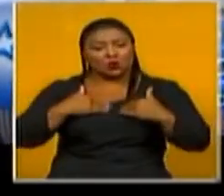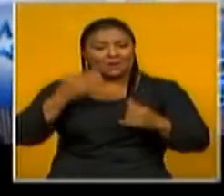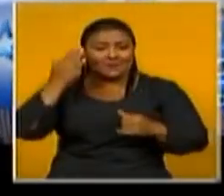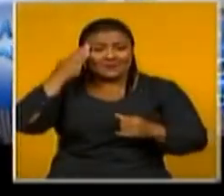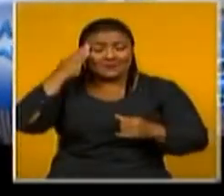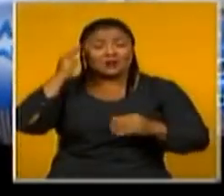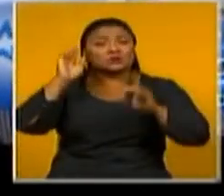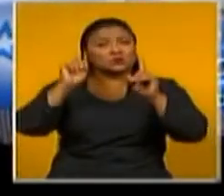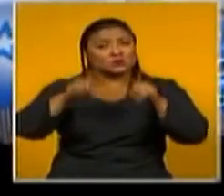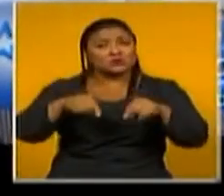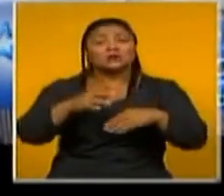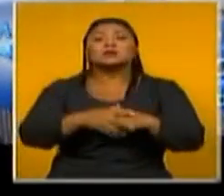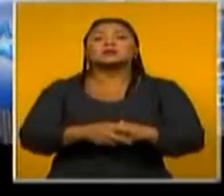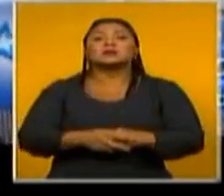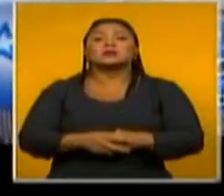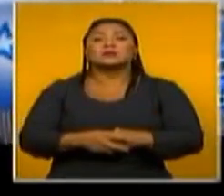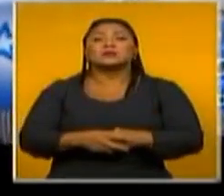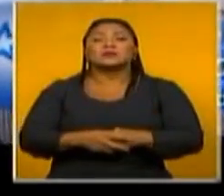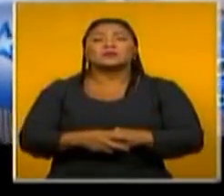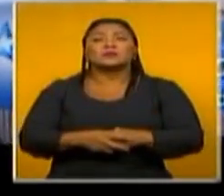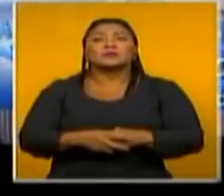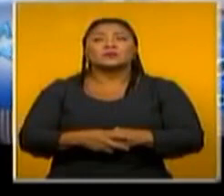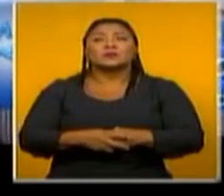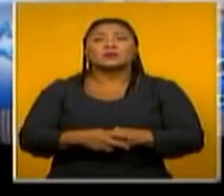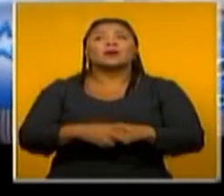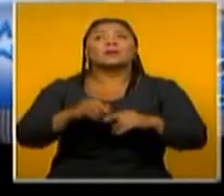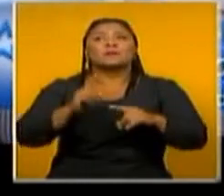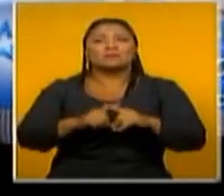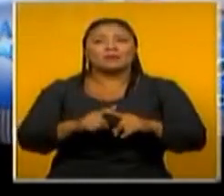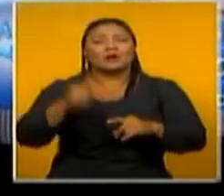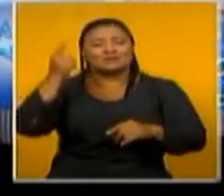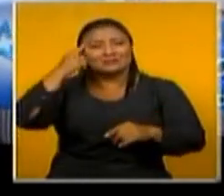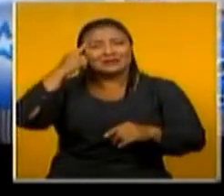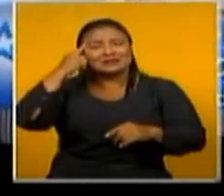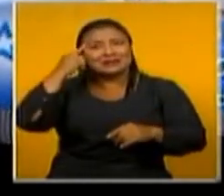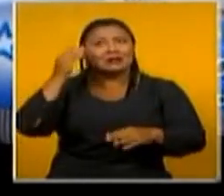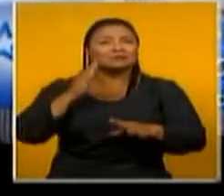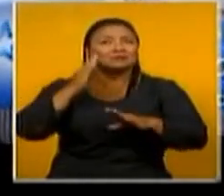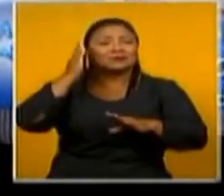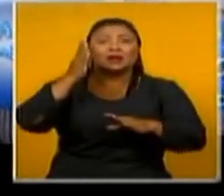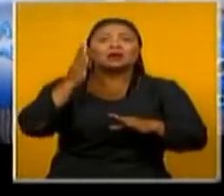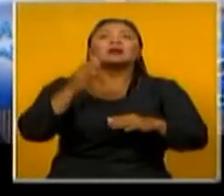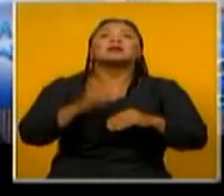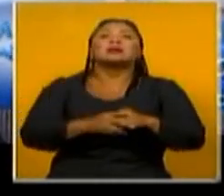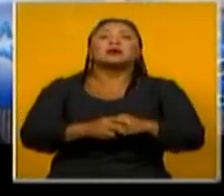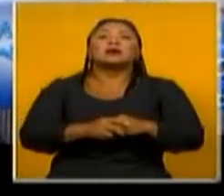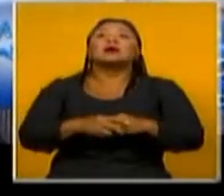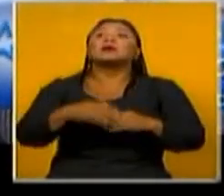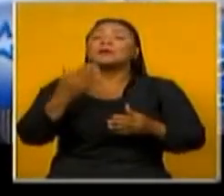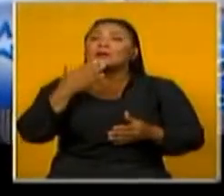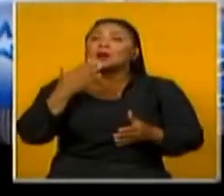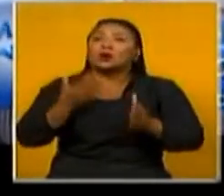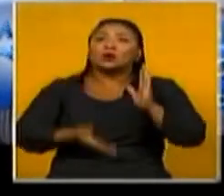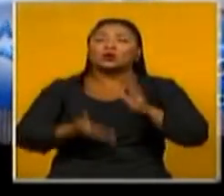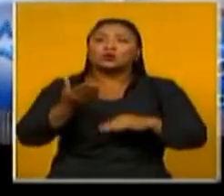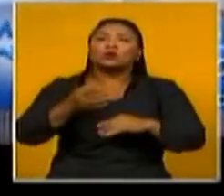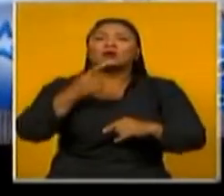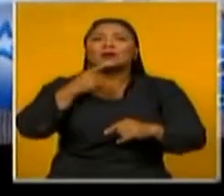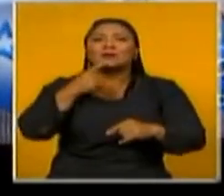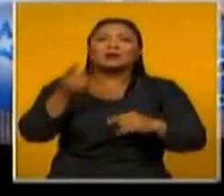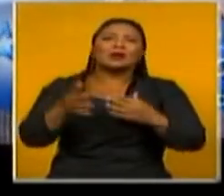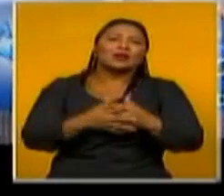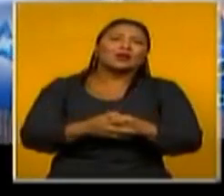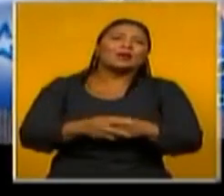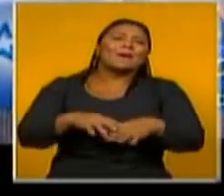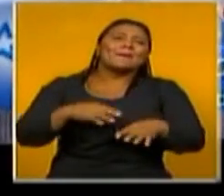debe hacerse. Pero poniéndose la meta paralela también, la meta de ir al meollo del problema, no a la